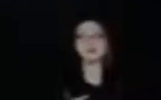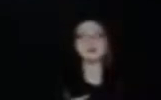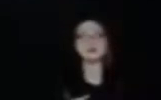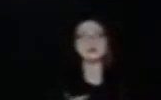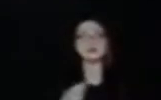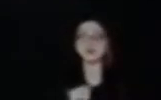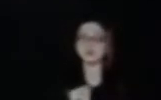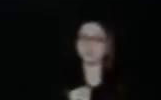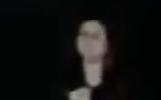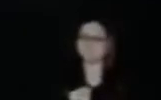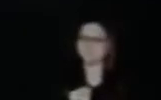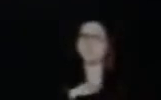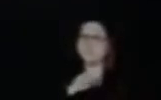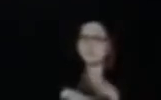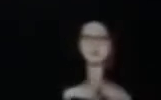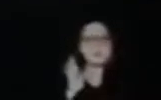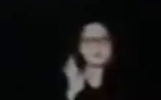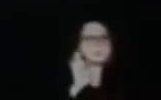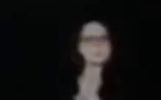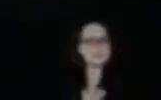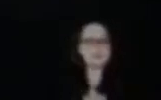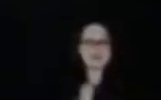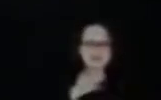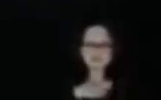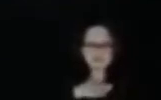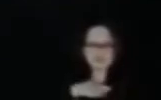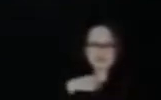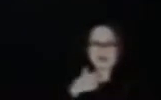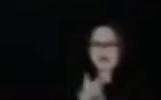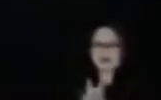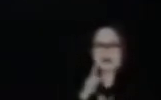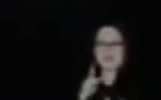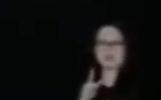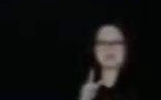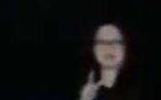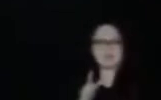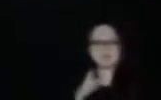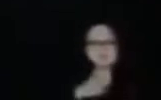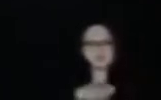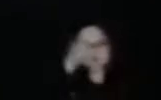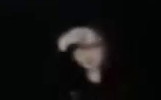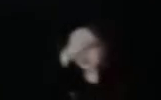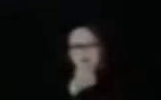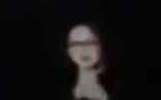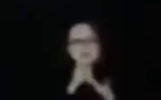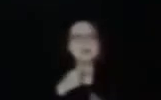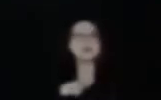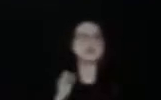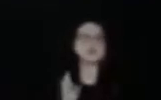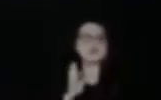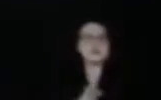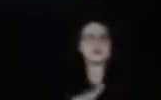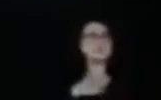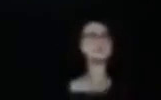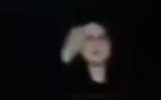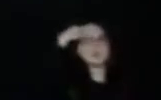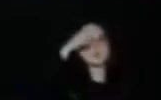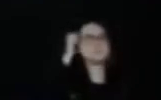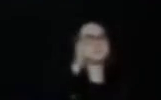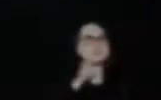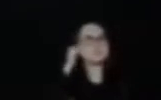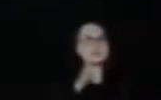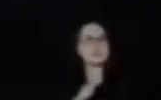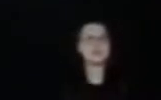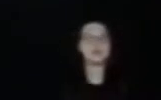yo defenderé con libertad y argumentos mi postura